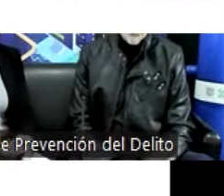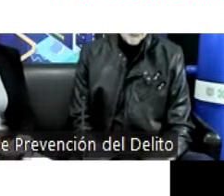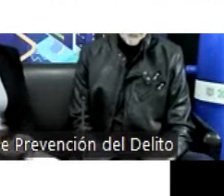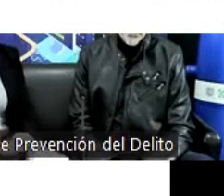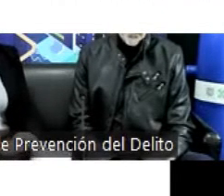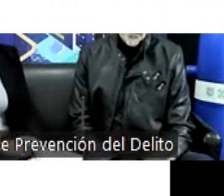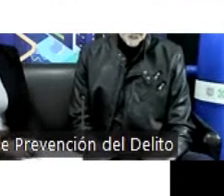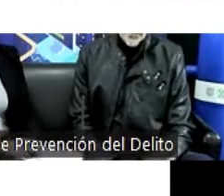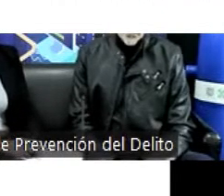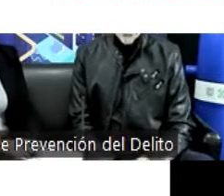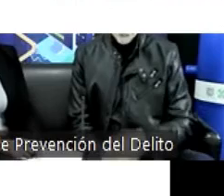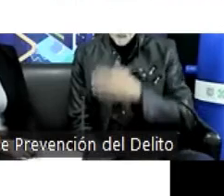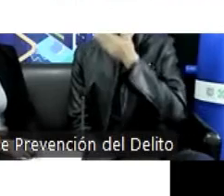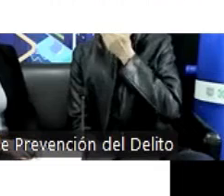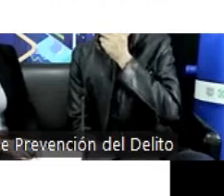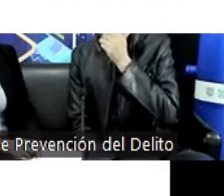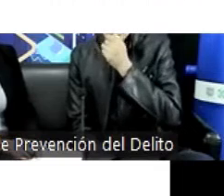favor.